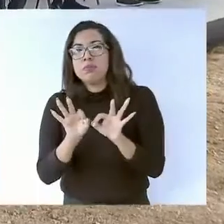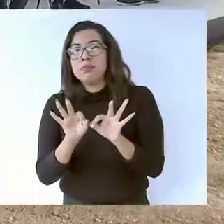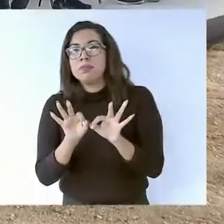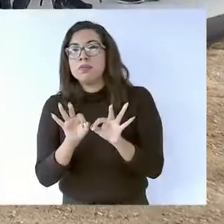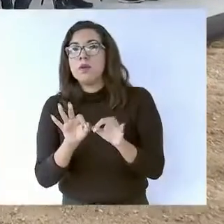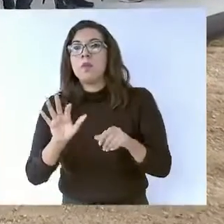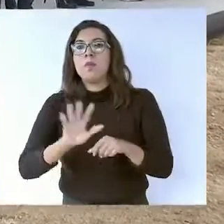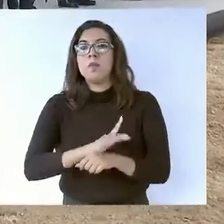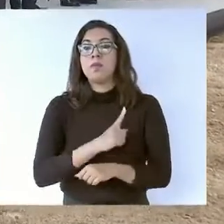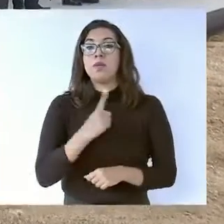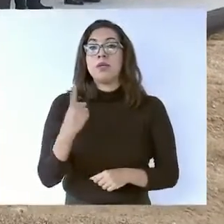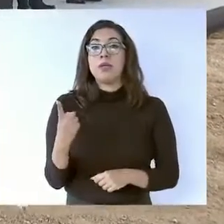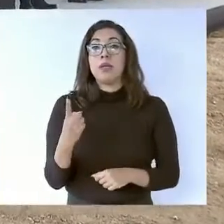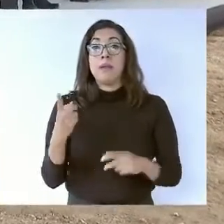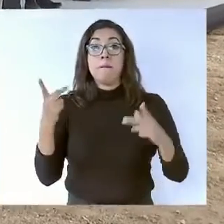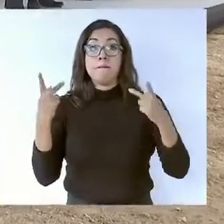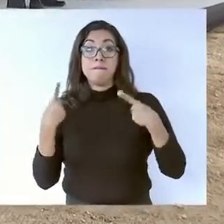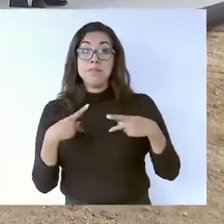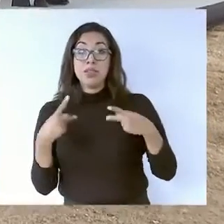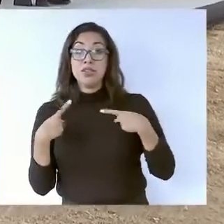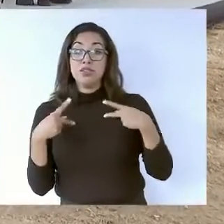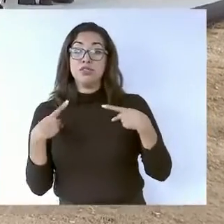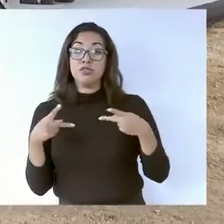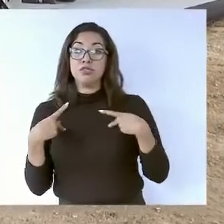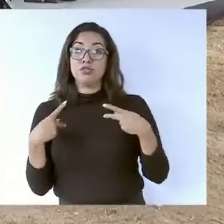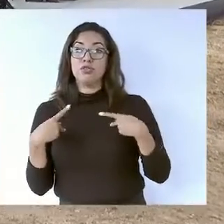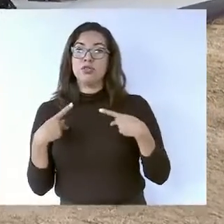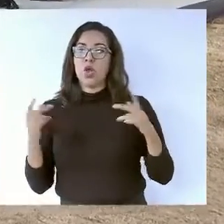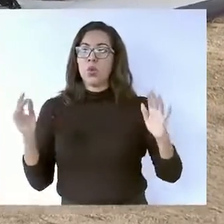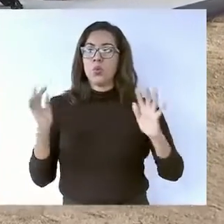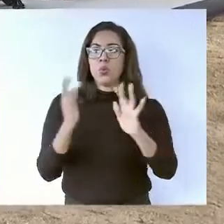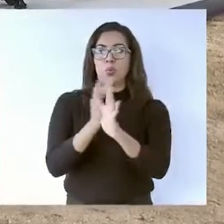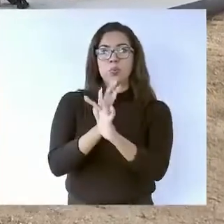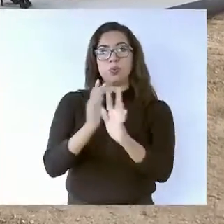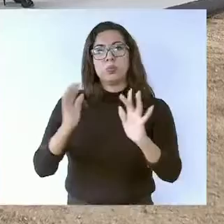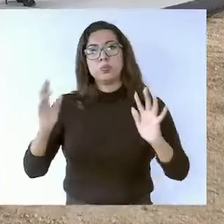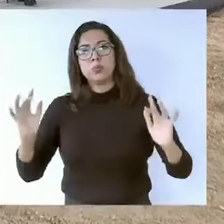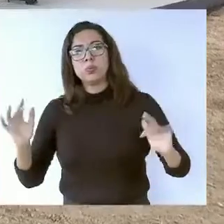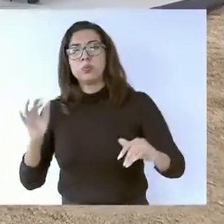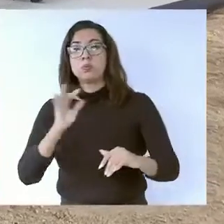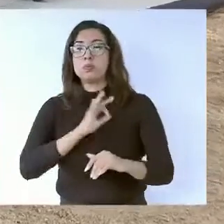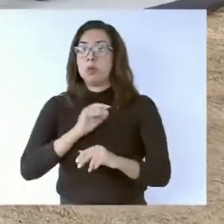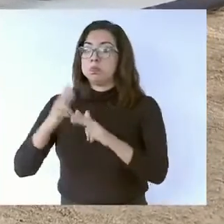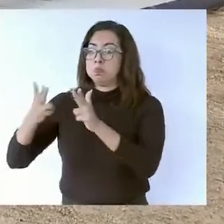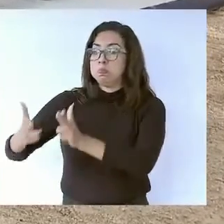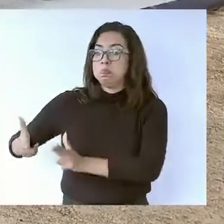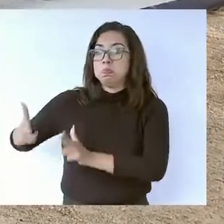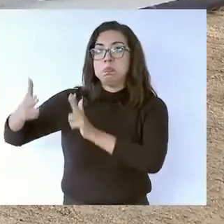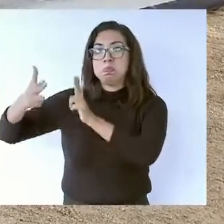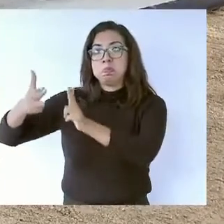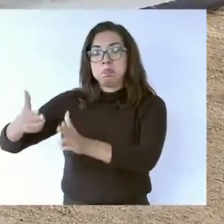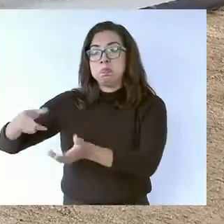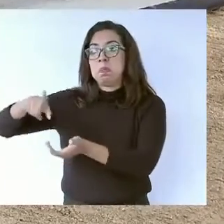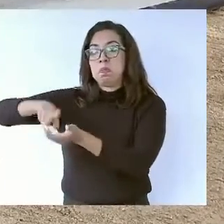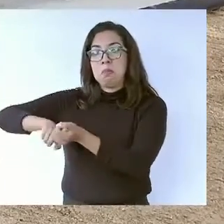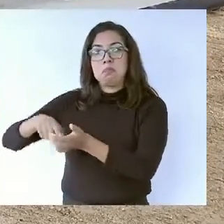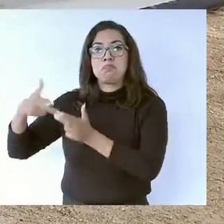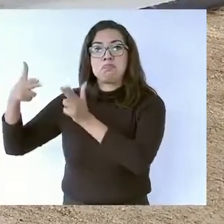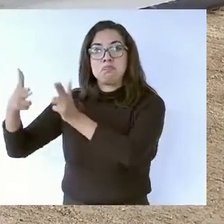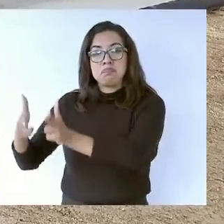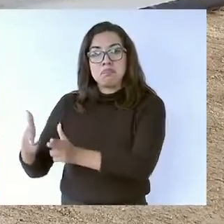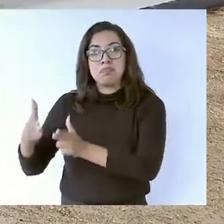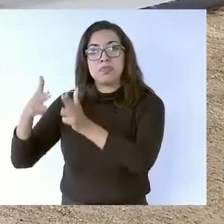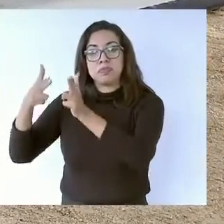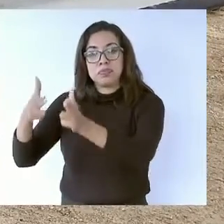transformará la manera de movilizar personas y mercancías en la península de Yucatán y lograr con ello